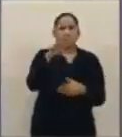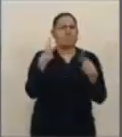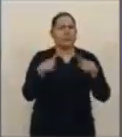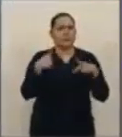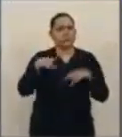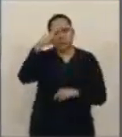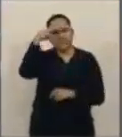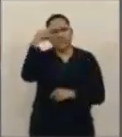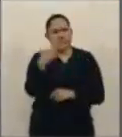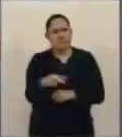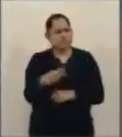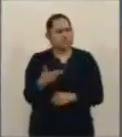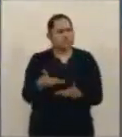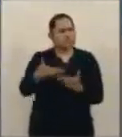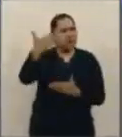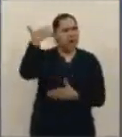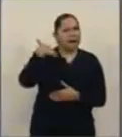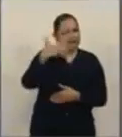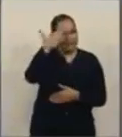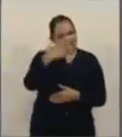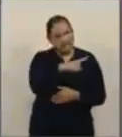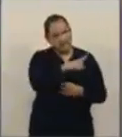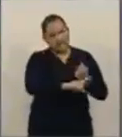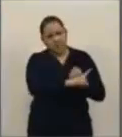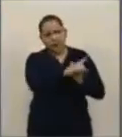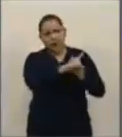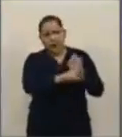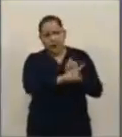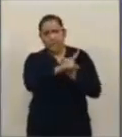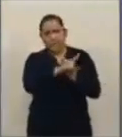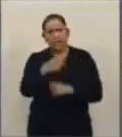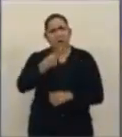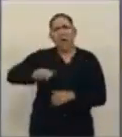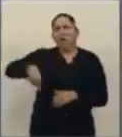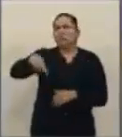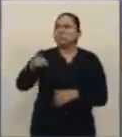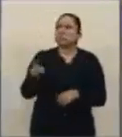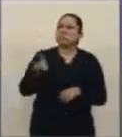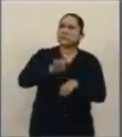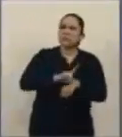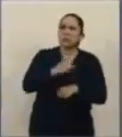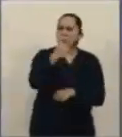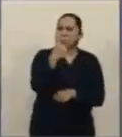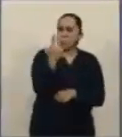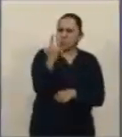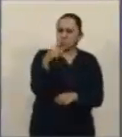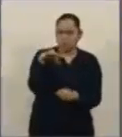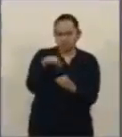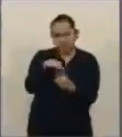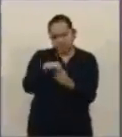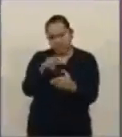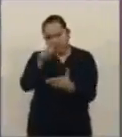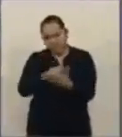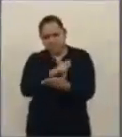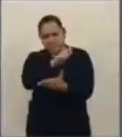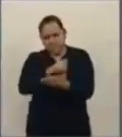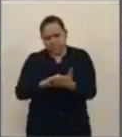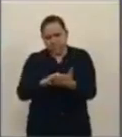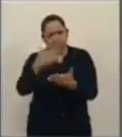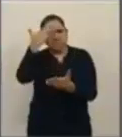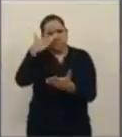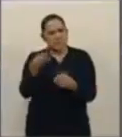que hablaron en las urnas el 1 de julio pasado, se han observado omisiones,